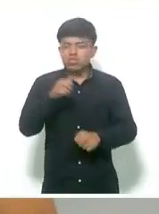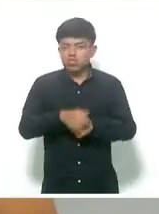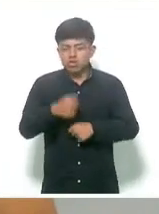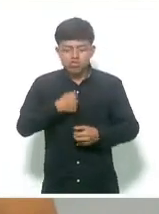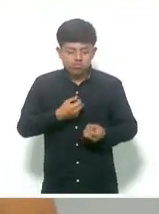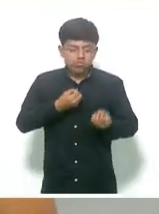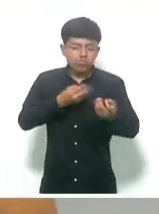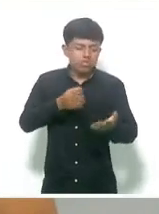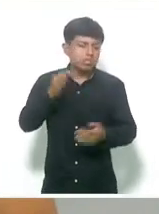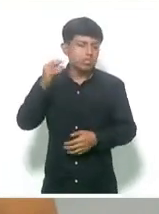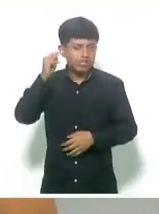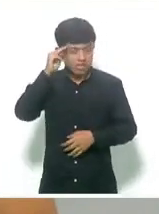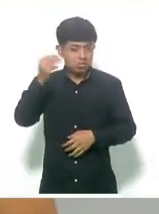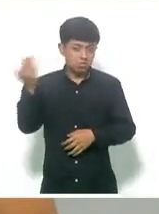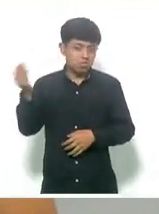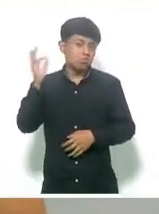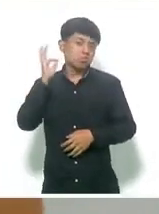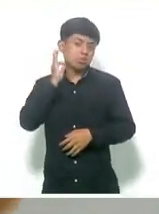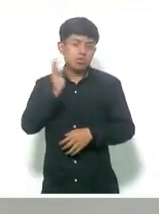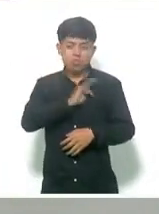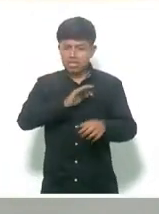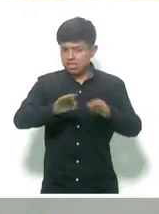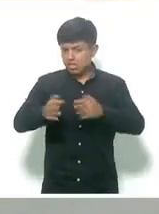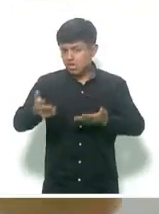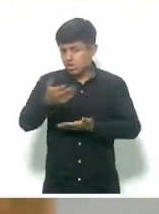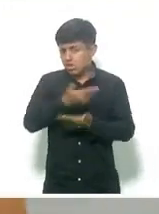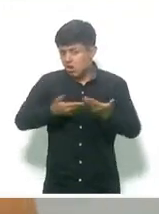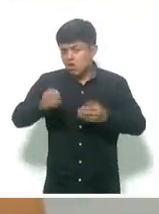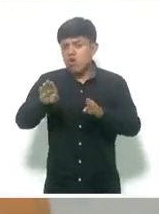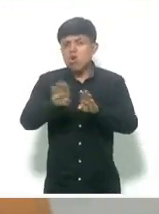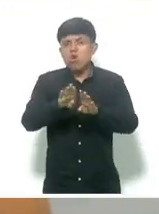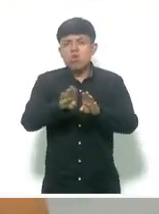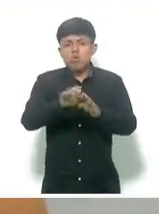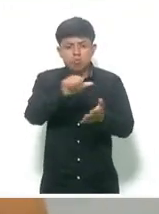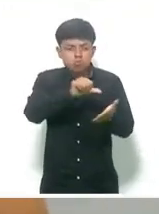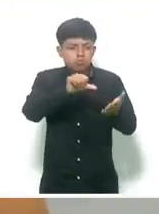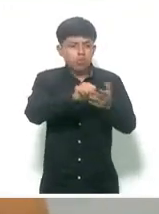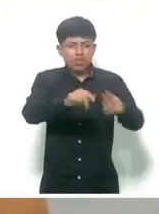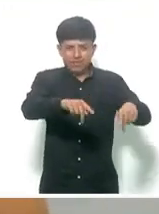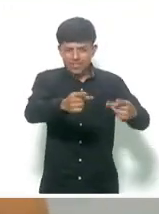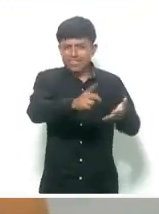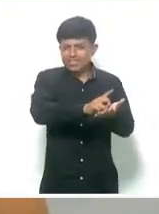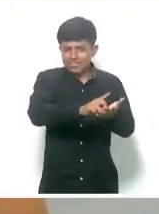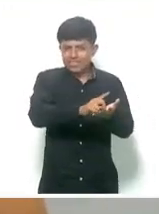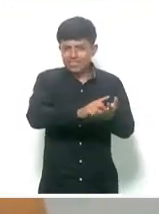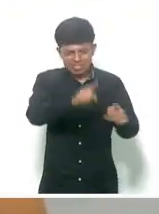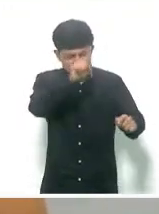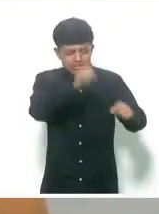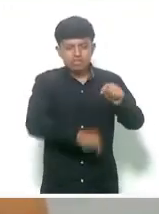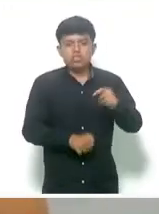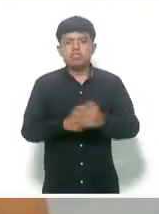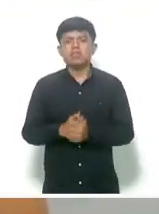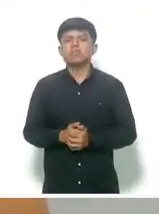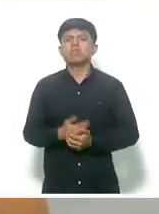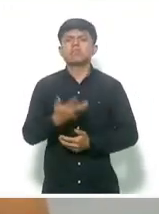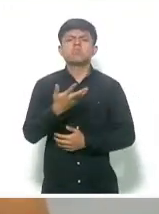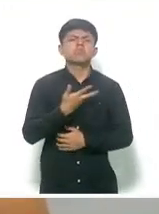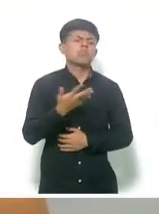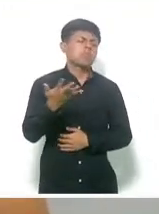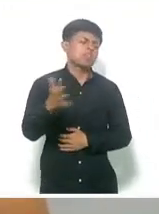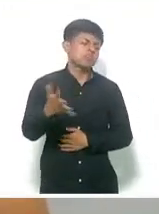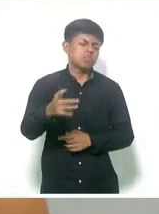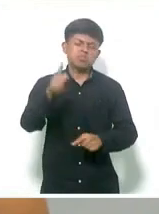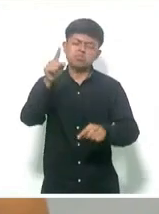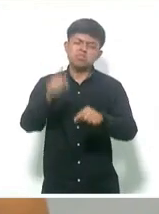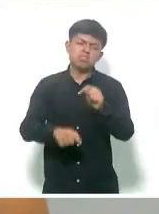y dije podemos integrarnos a trabajar para poder desmantelar todos los puntos narcomenudeo que tiene lo que es Valles centrales se desintegraron arriba de 80 puntos